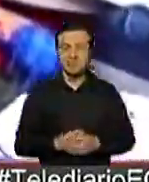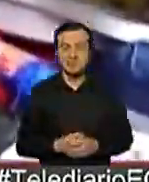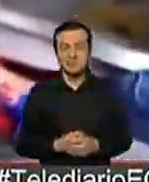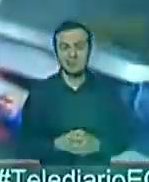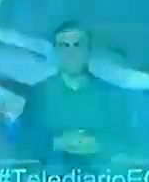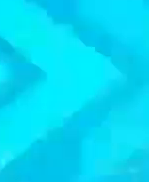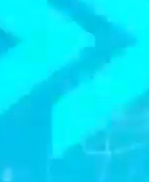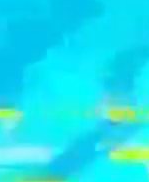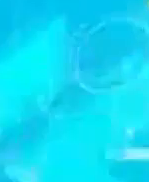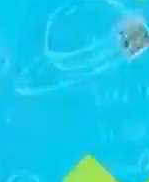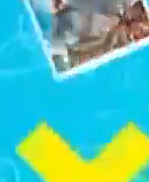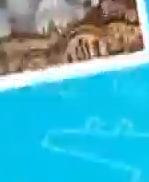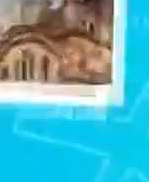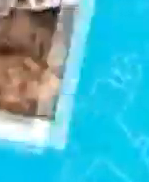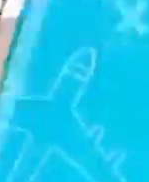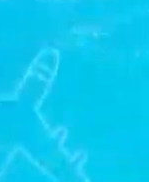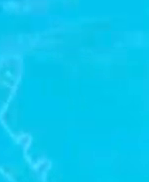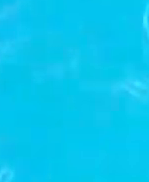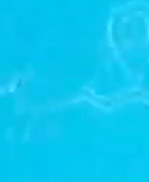Públicos.